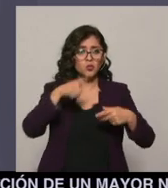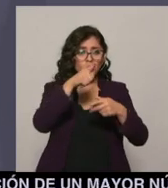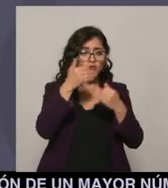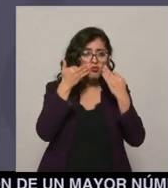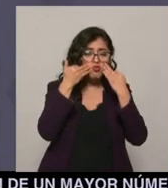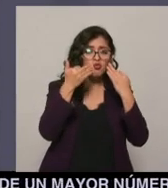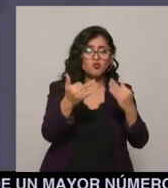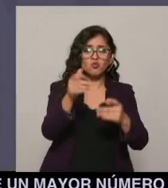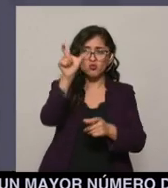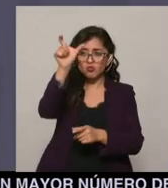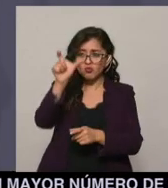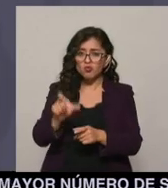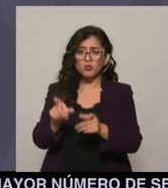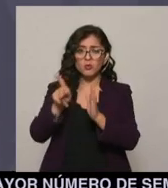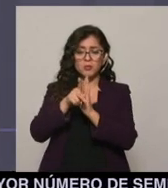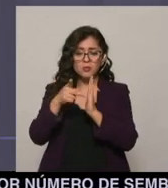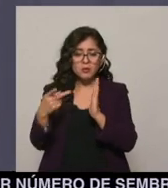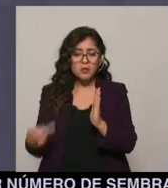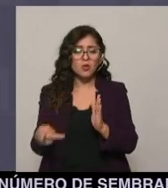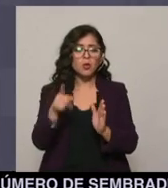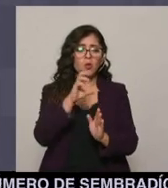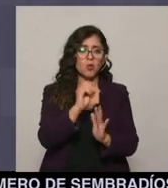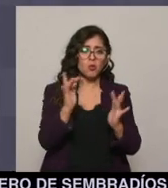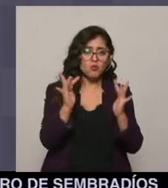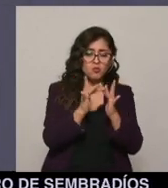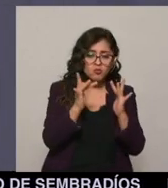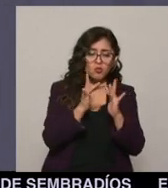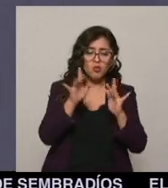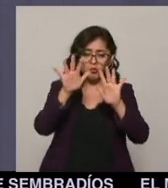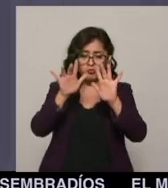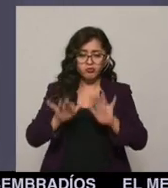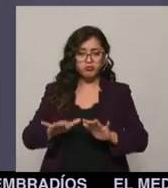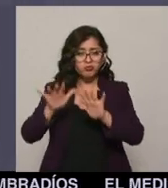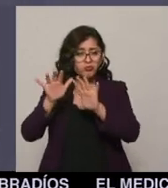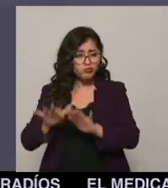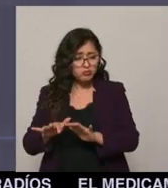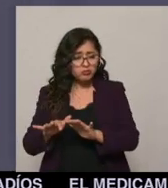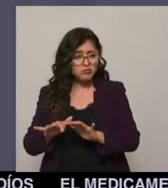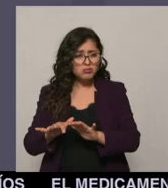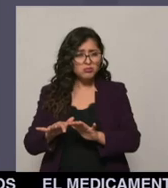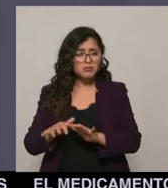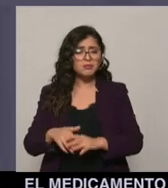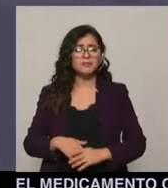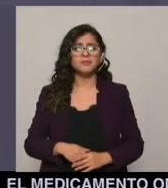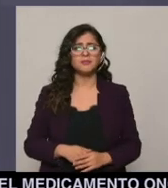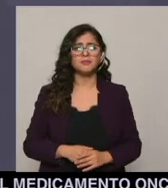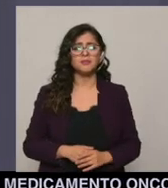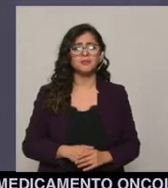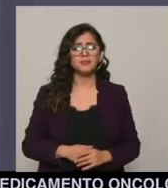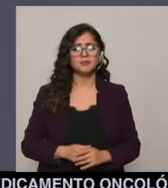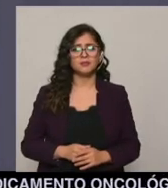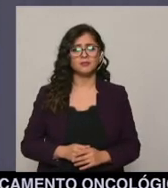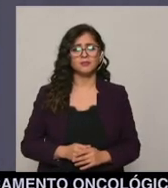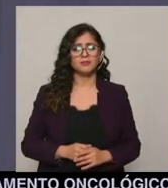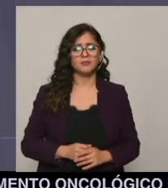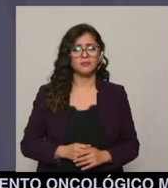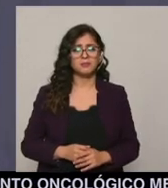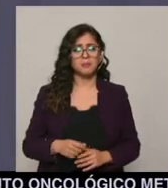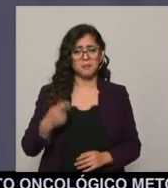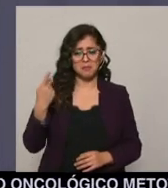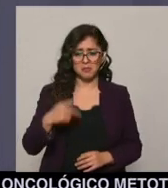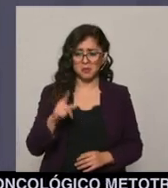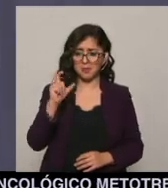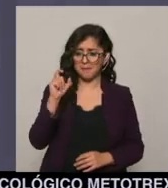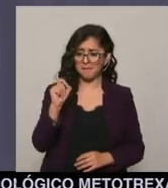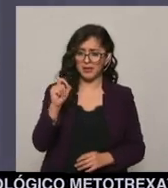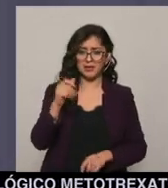columnas periodísticas, tanto en medios digitales como en prensa escrita. En este sentido, en el caso de las 20 familias